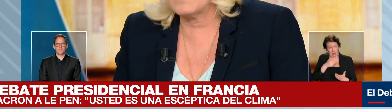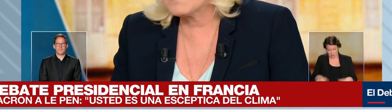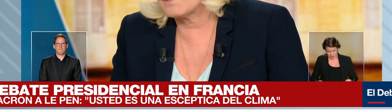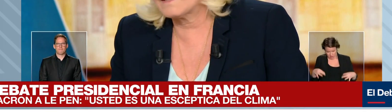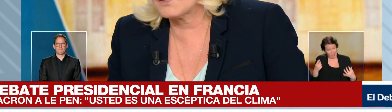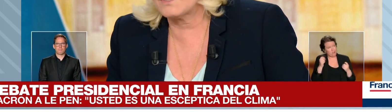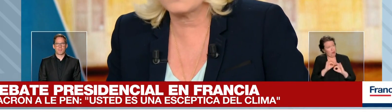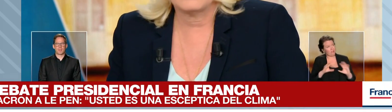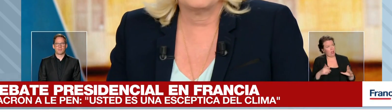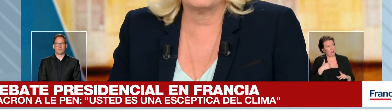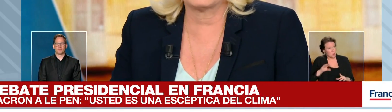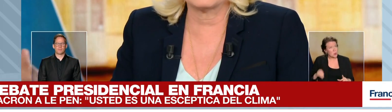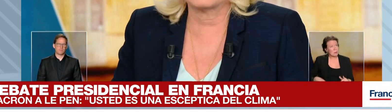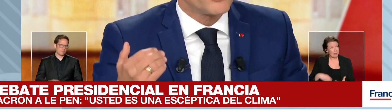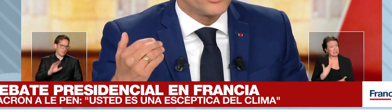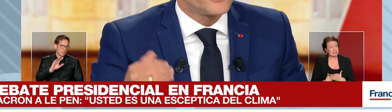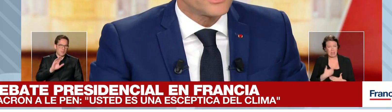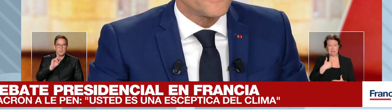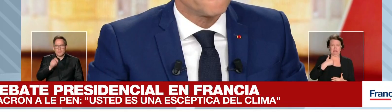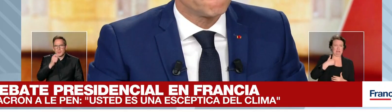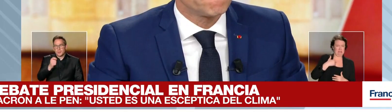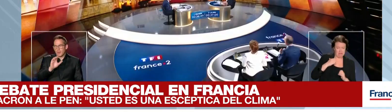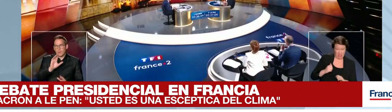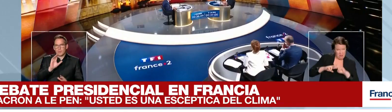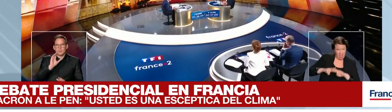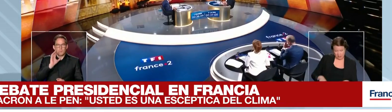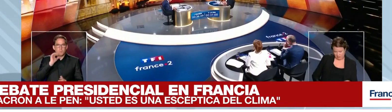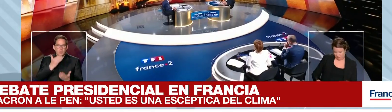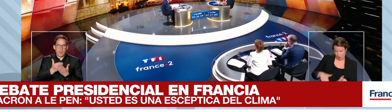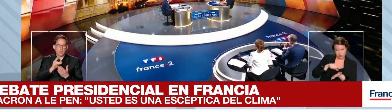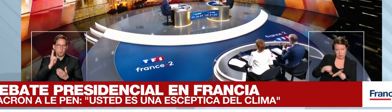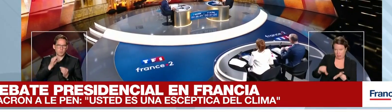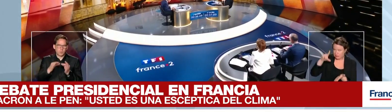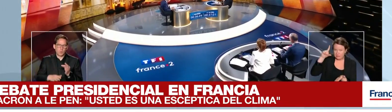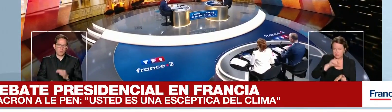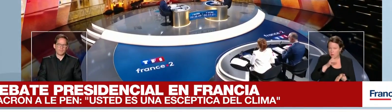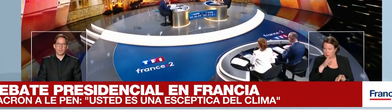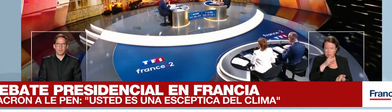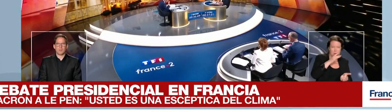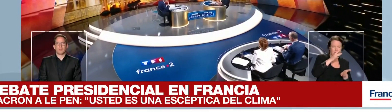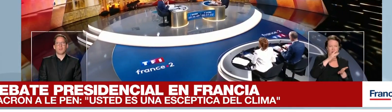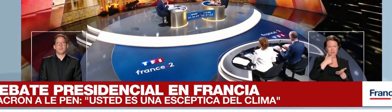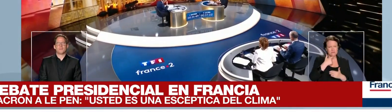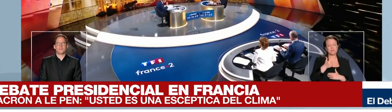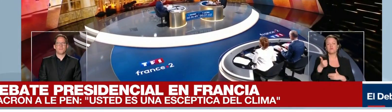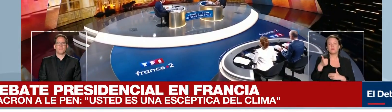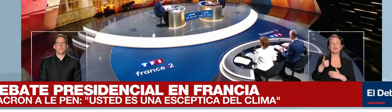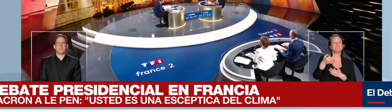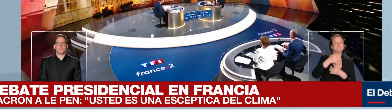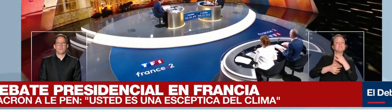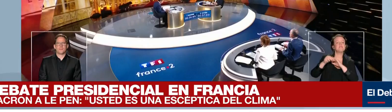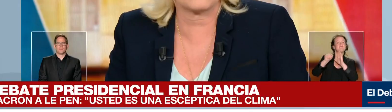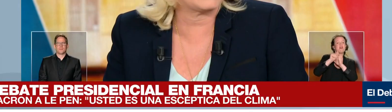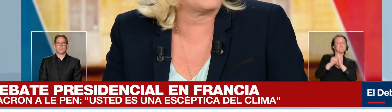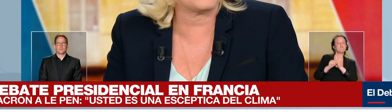compran un carro eléctrico, aunque no tengan los medios para hacerlo. Pero por supuesto, por eso estoy proponiendo esto. Todo eso es muy importante. Todas las medidas que